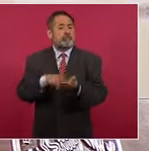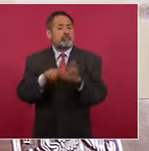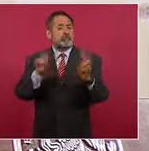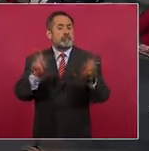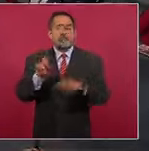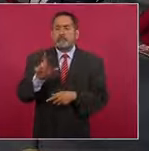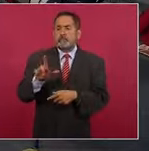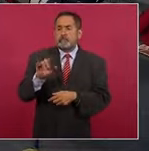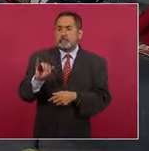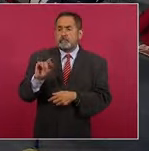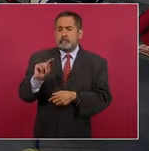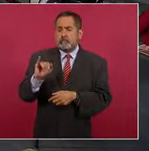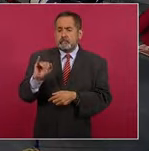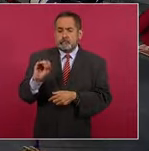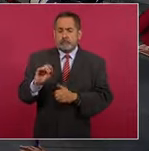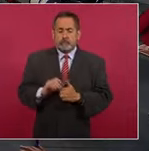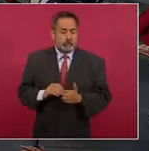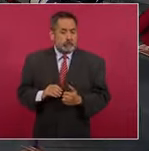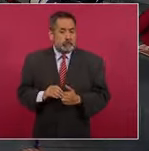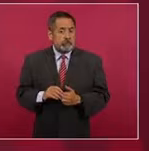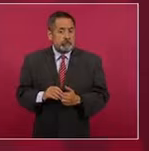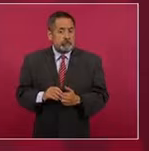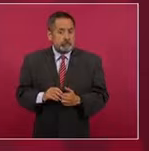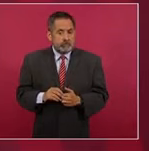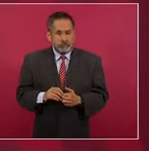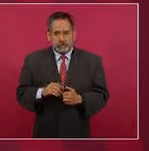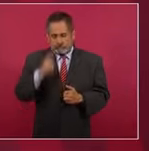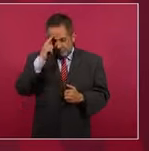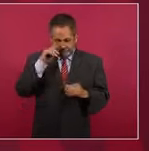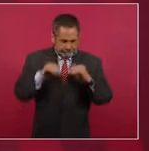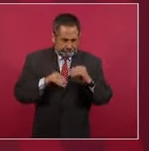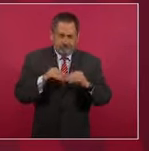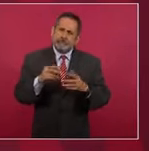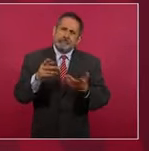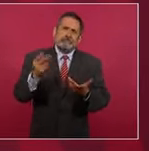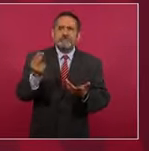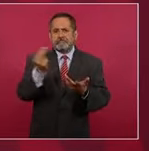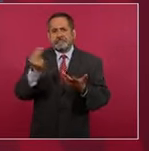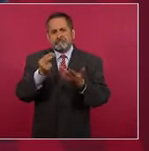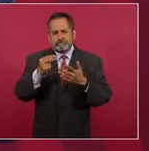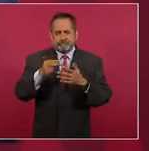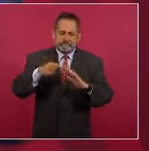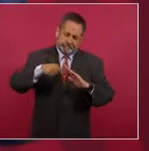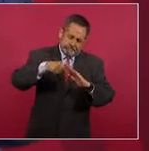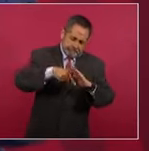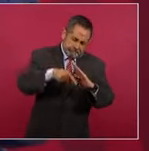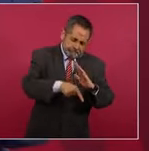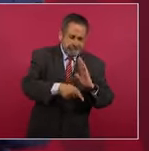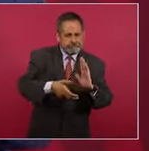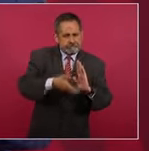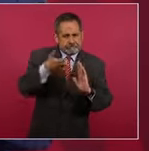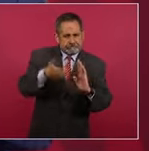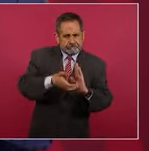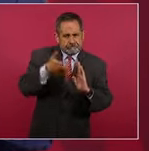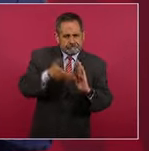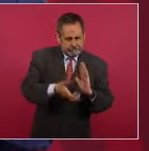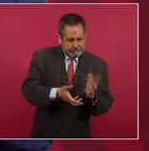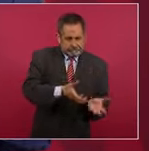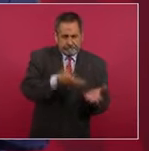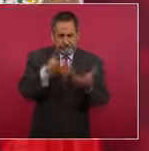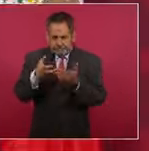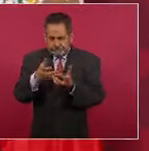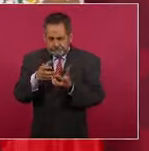para todo el desarrollo, lo que tiene que ver con la exploración, con el procesamiento,